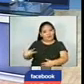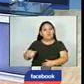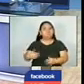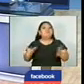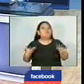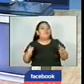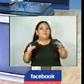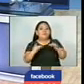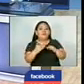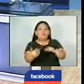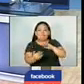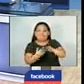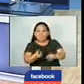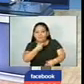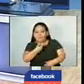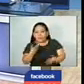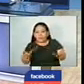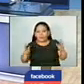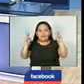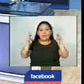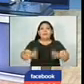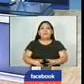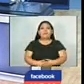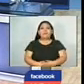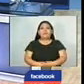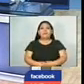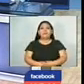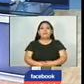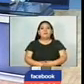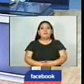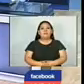gusto que nos acompañen. Bienvenidos, vamos a comenzar con nuestros titulares.